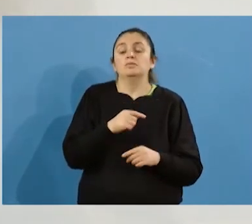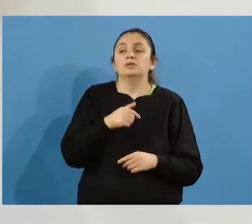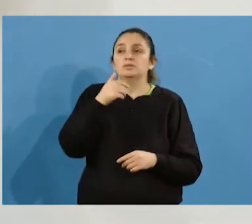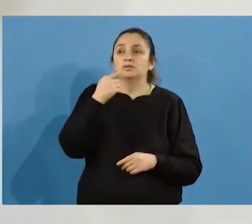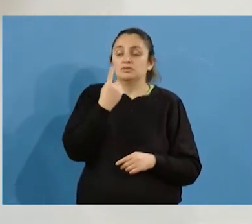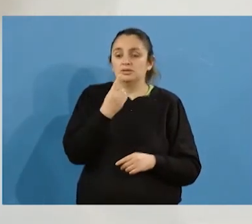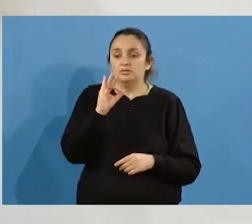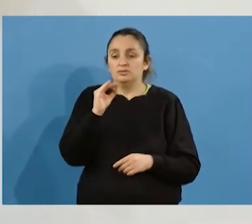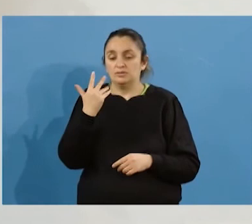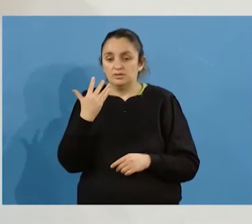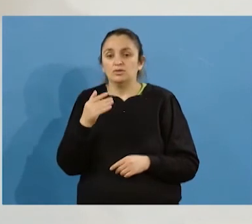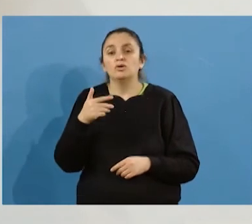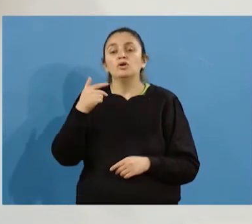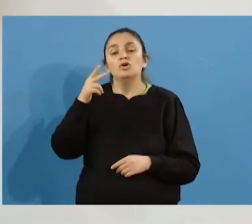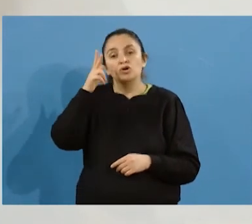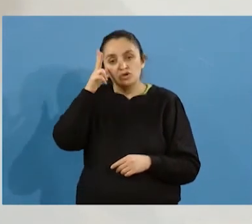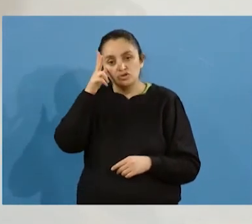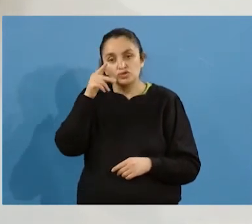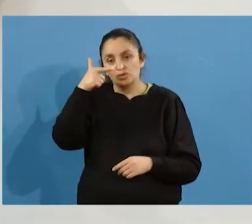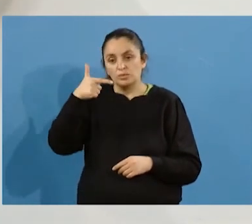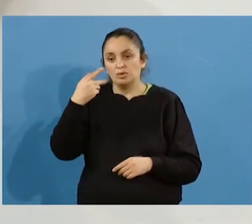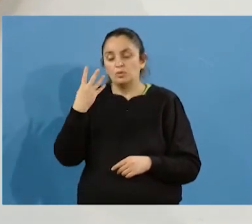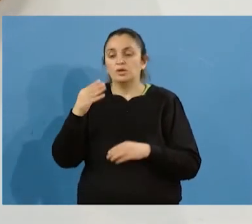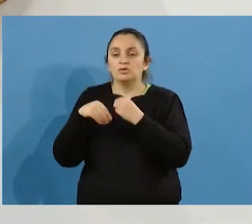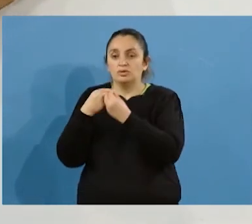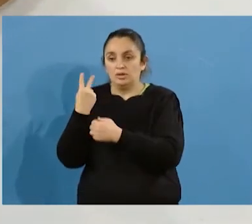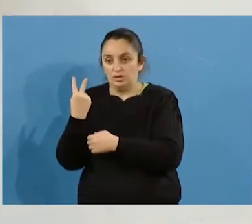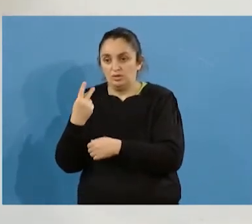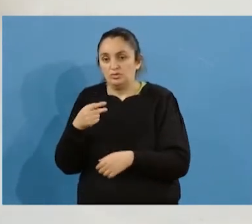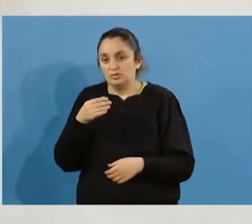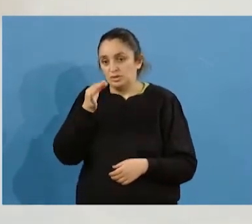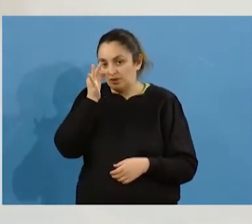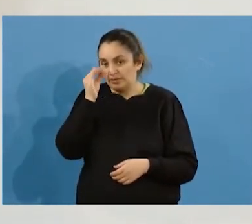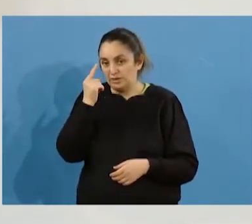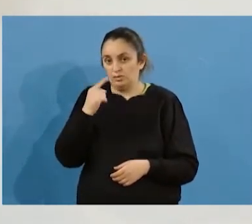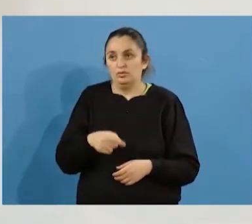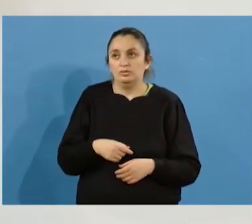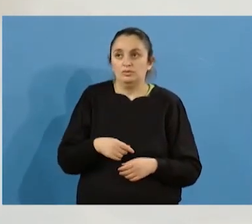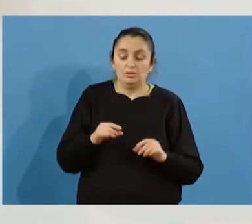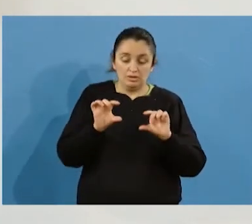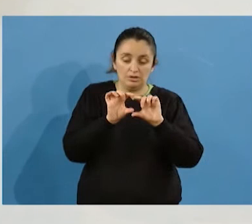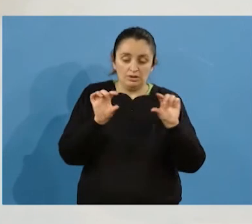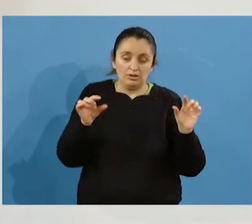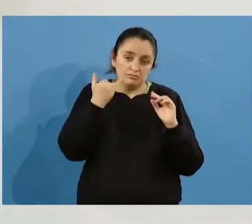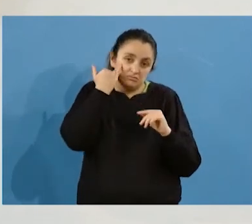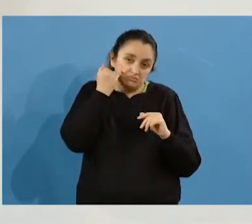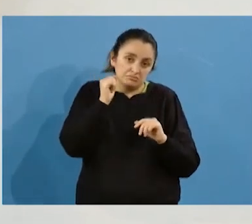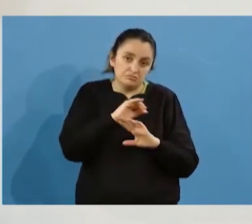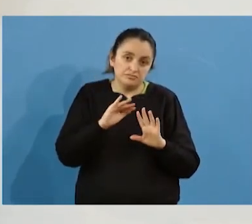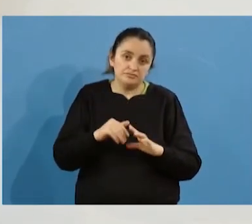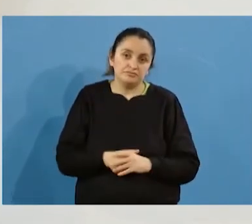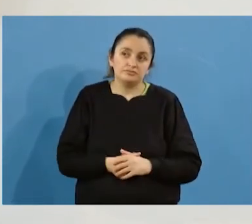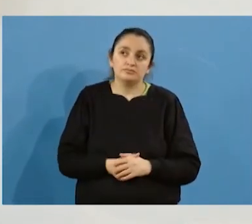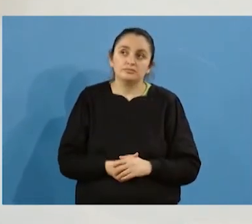8 / 42 y el 21 y acá ya estoy en condiciones de poder